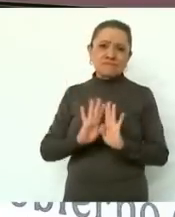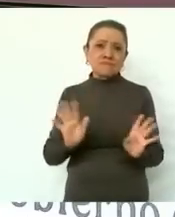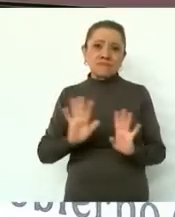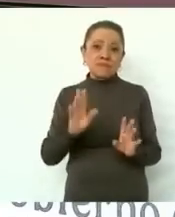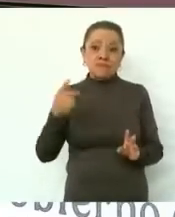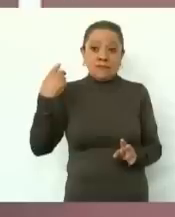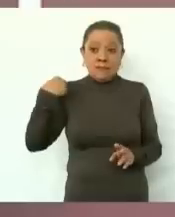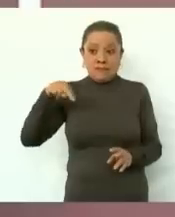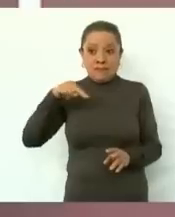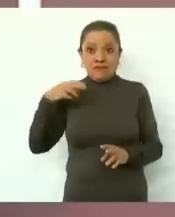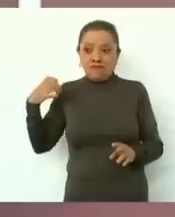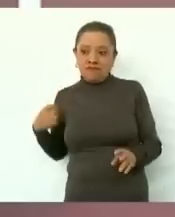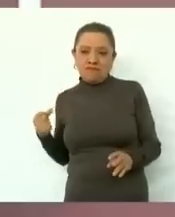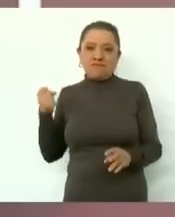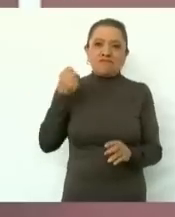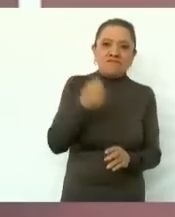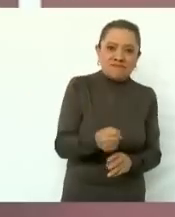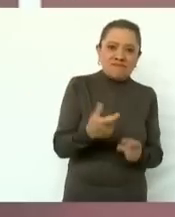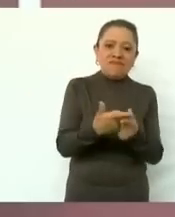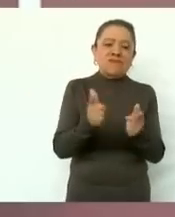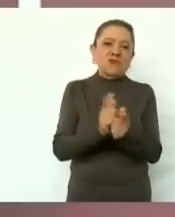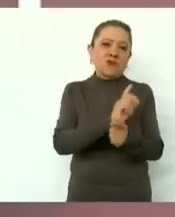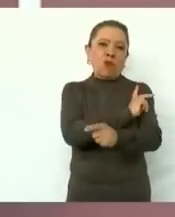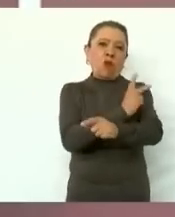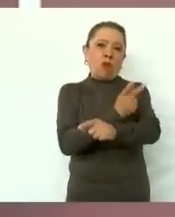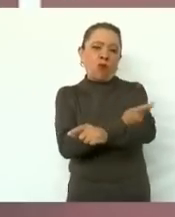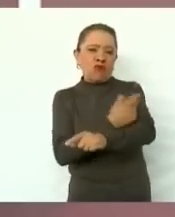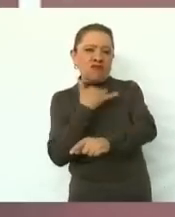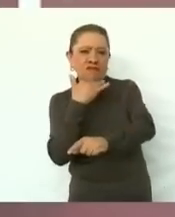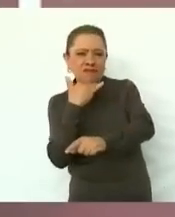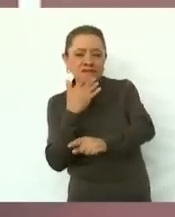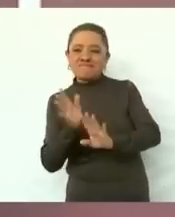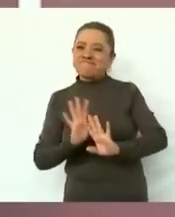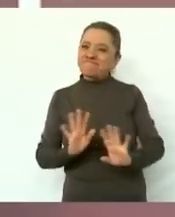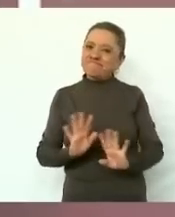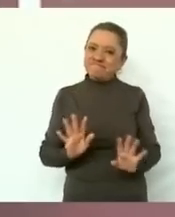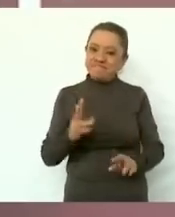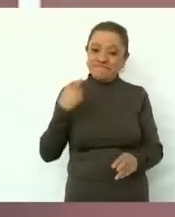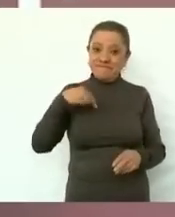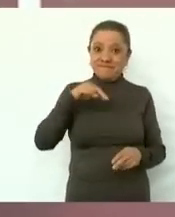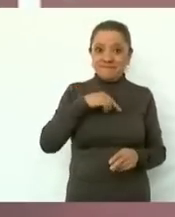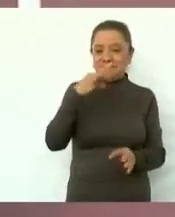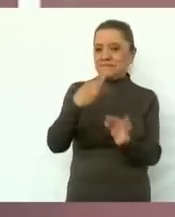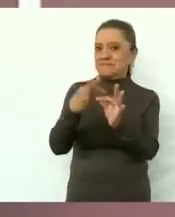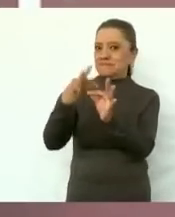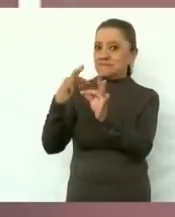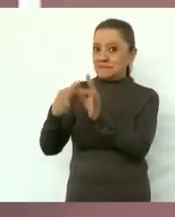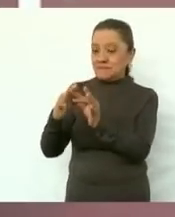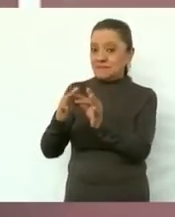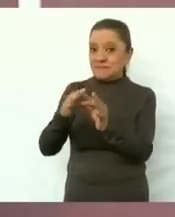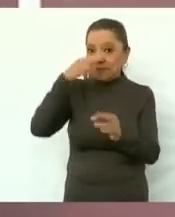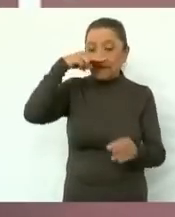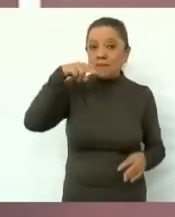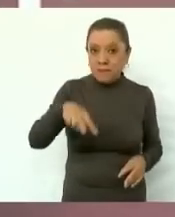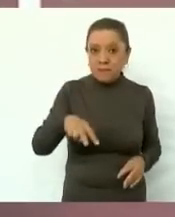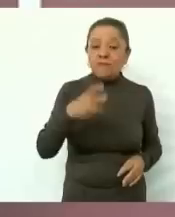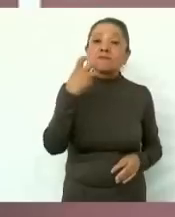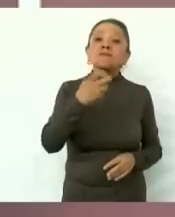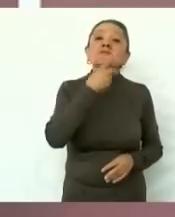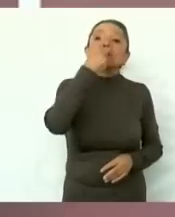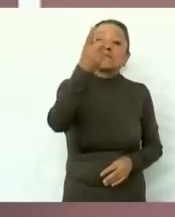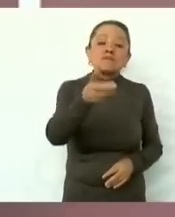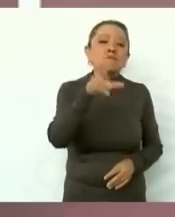poder, nosotros llegamos a cumplirle al pueblo de México y por eso decimos que nosotros no mentimos,